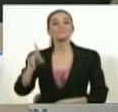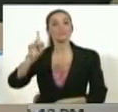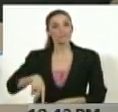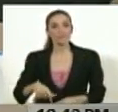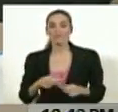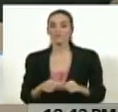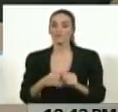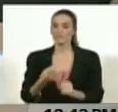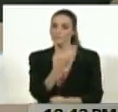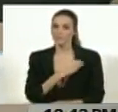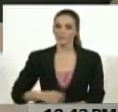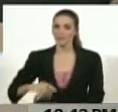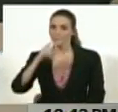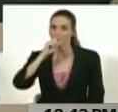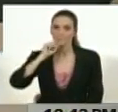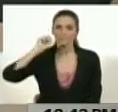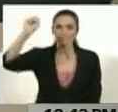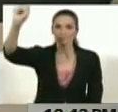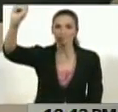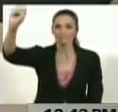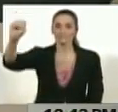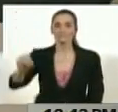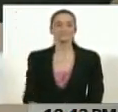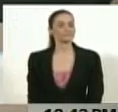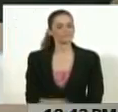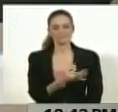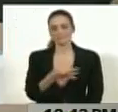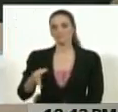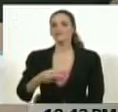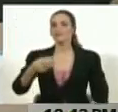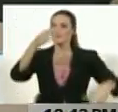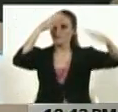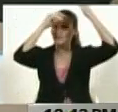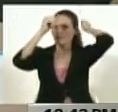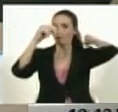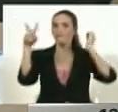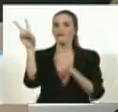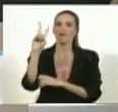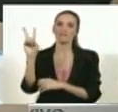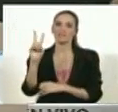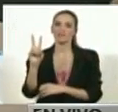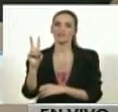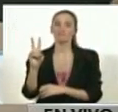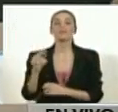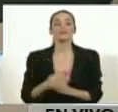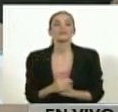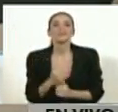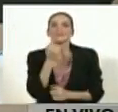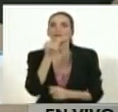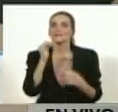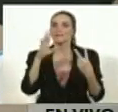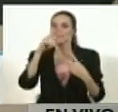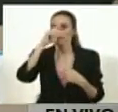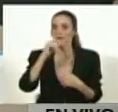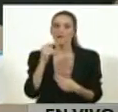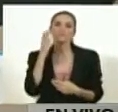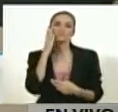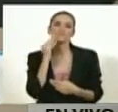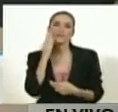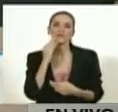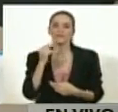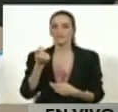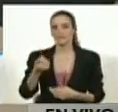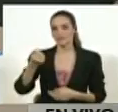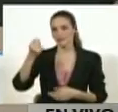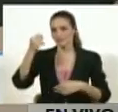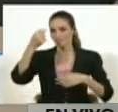mantiene el presidente Nicolás Maduro que fue un extraordinario diplomático venezolano durante casi 7 años y nos enseñó